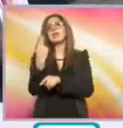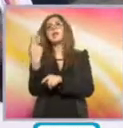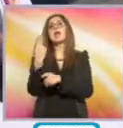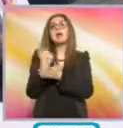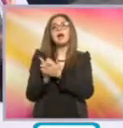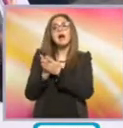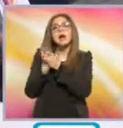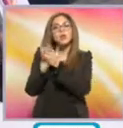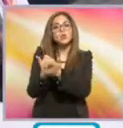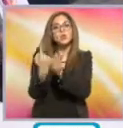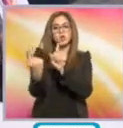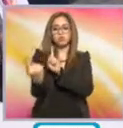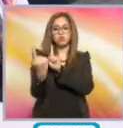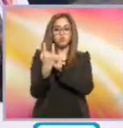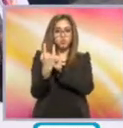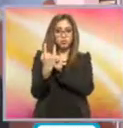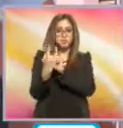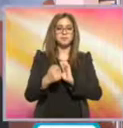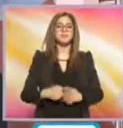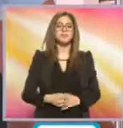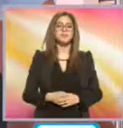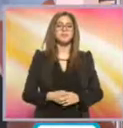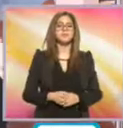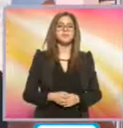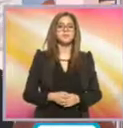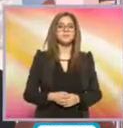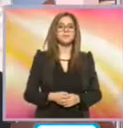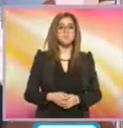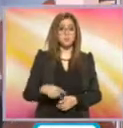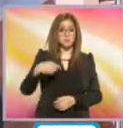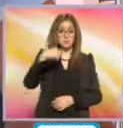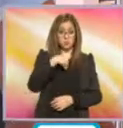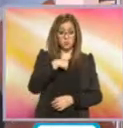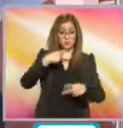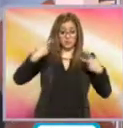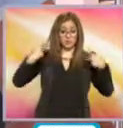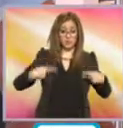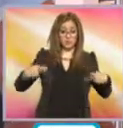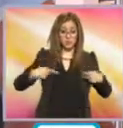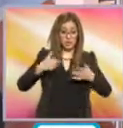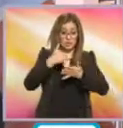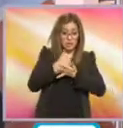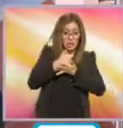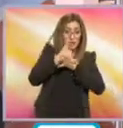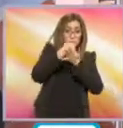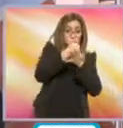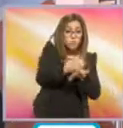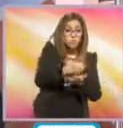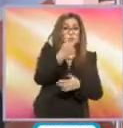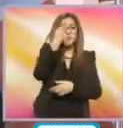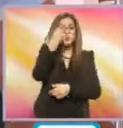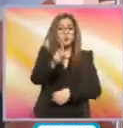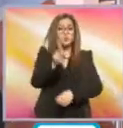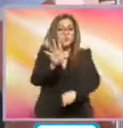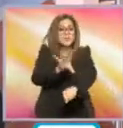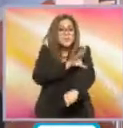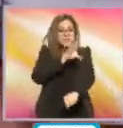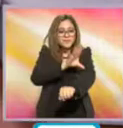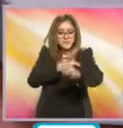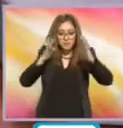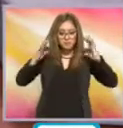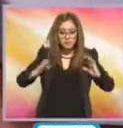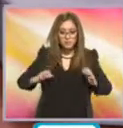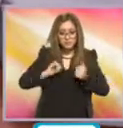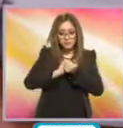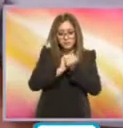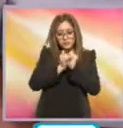alguien que presta ayuda gasta mucho más energía, entonces, y hace que sientas este tipo de cansancios,